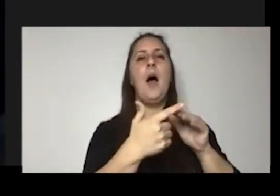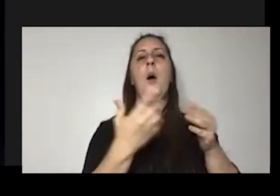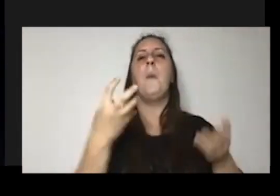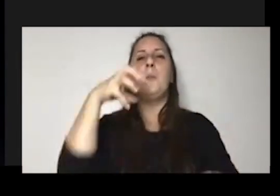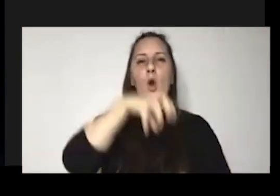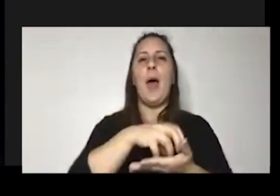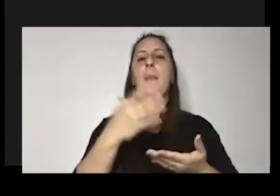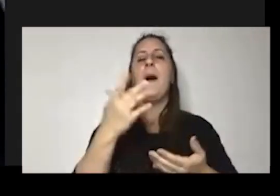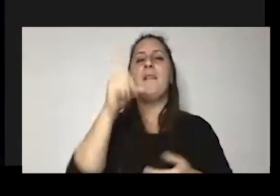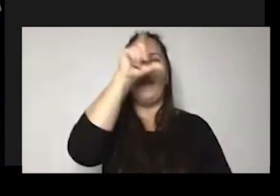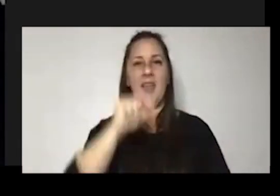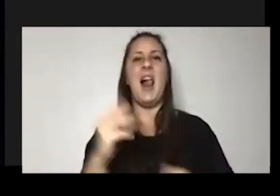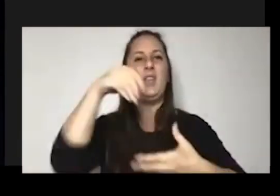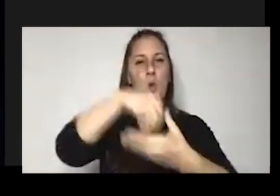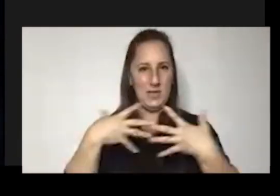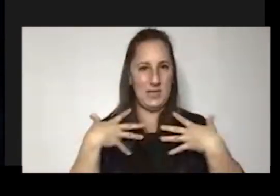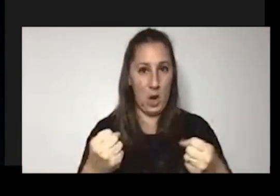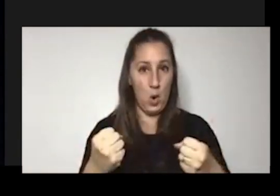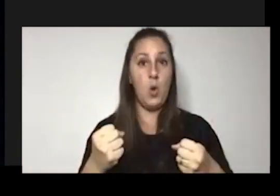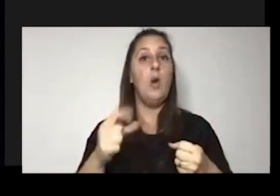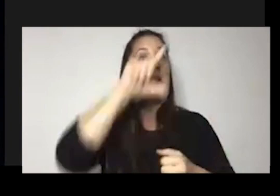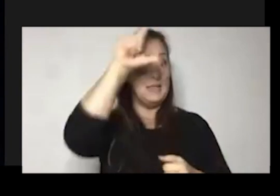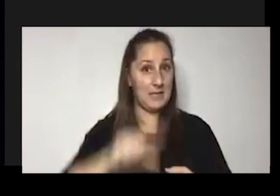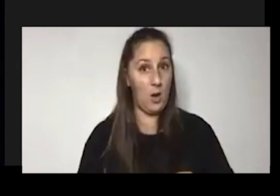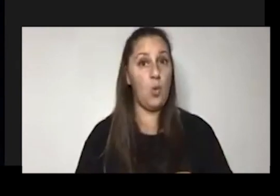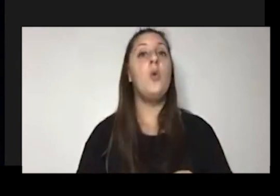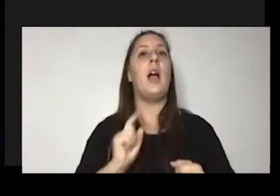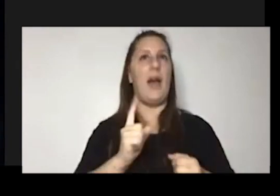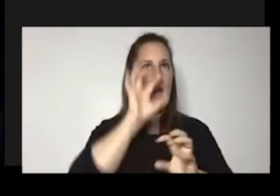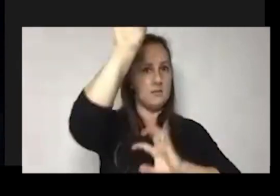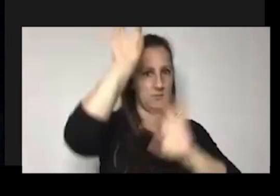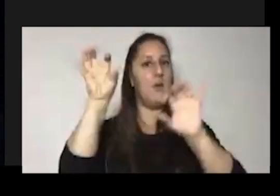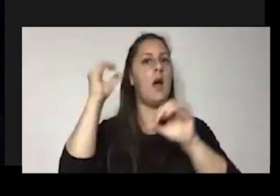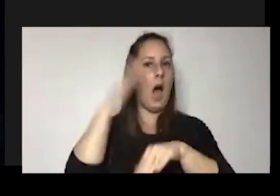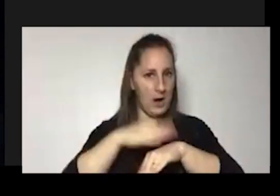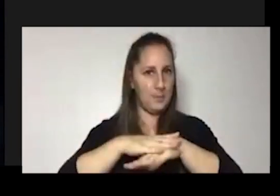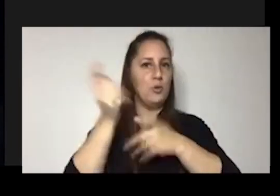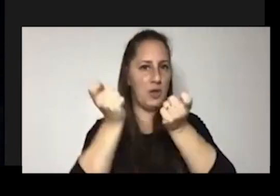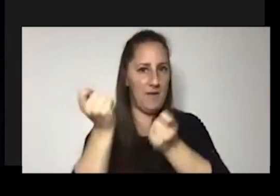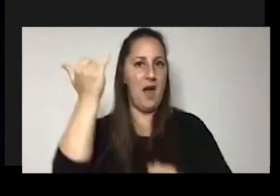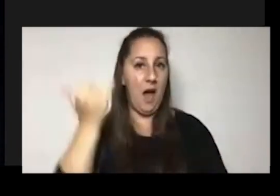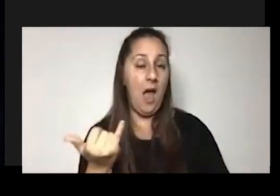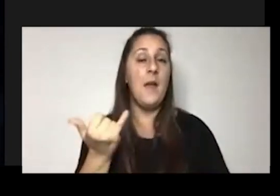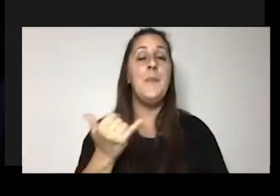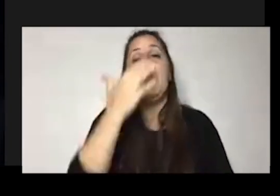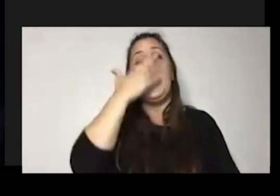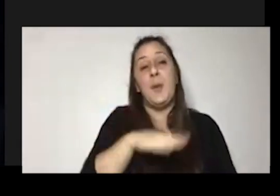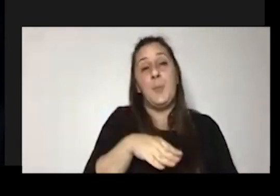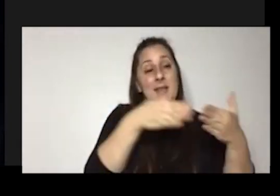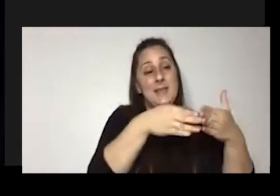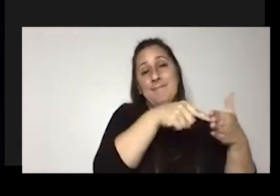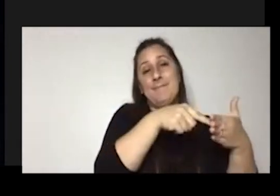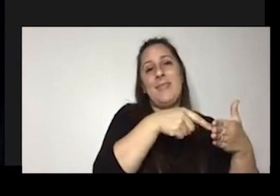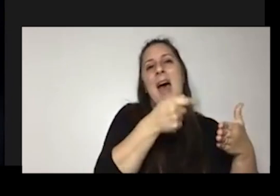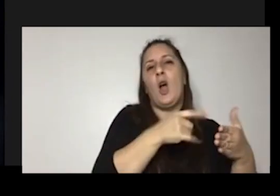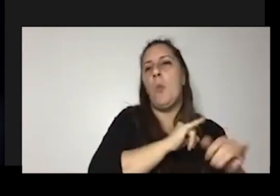de que es un programa federal y las jurisdicciones tienen determinadas responsabilidades. Y después hay cuestiones que nosotros transversalizamos, pero no dependen de la